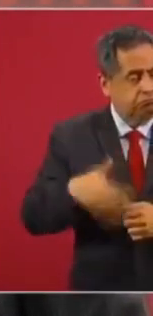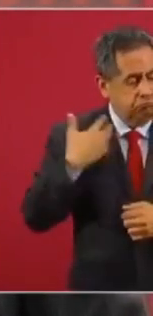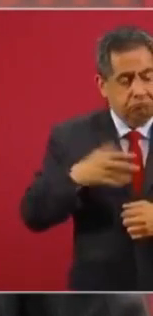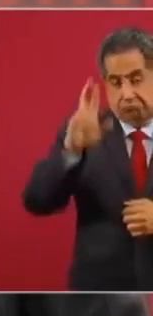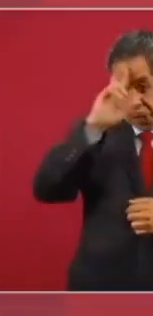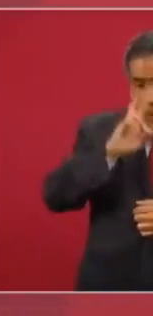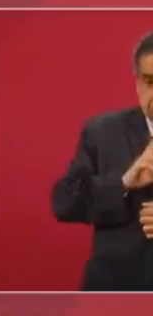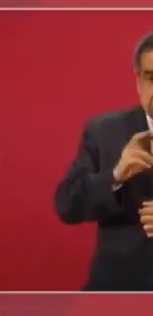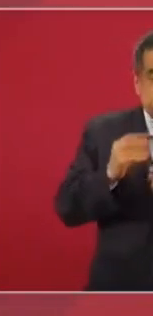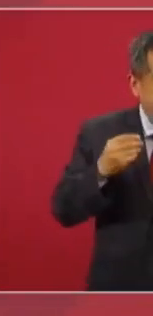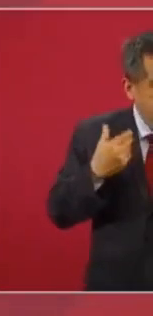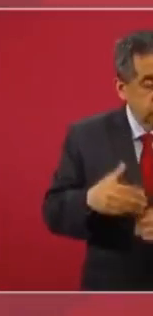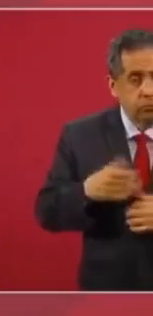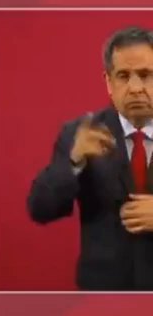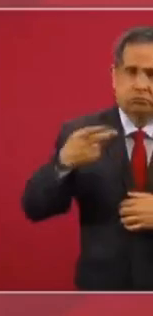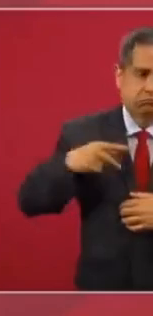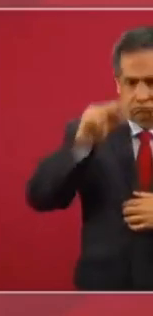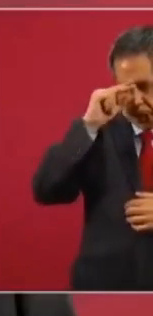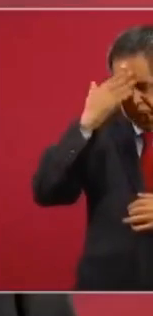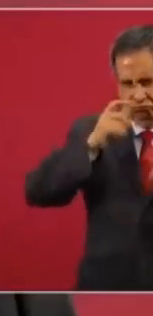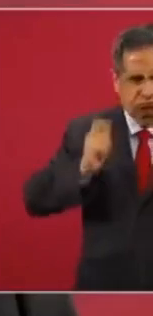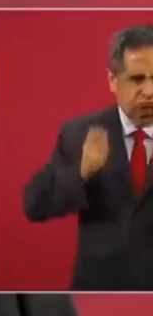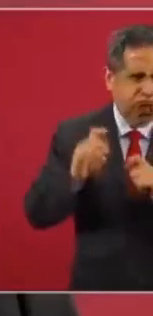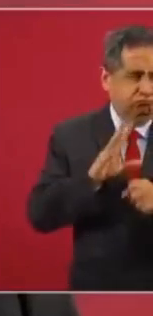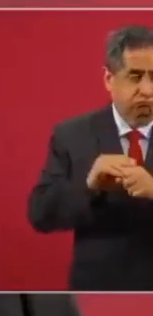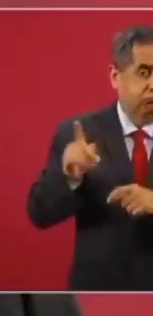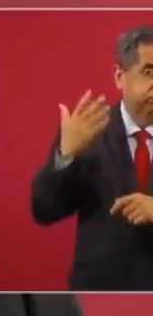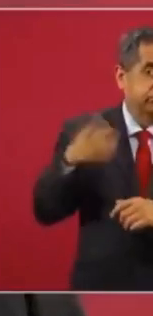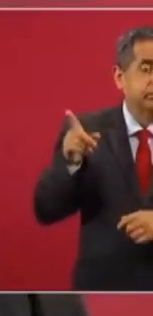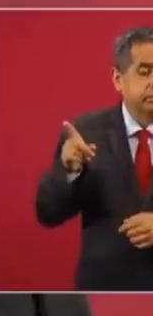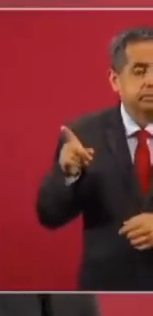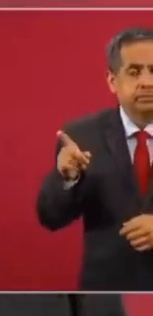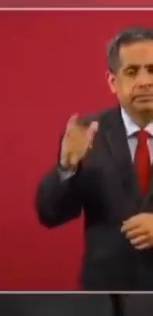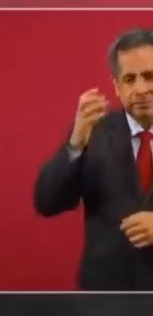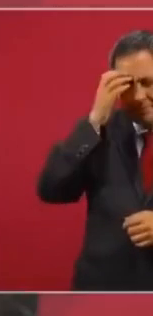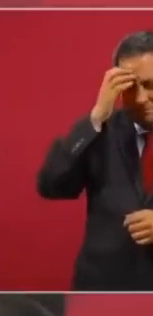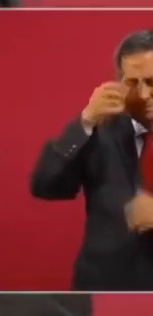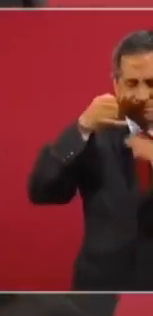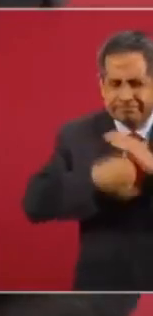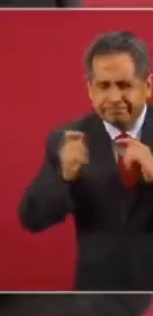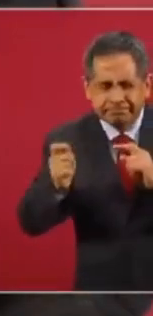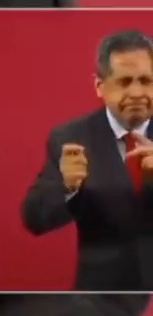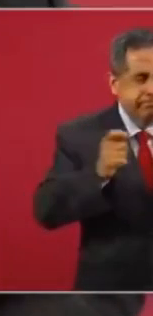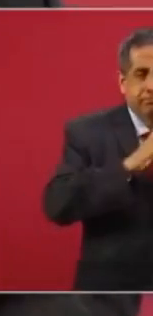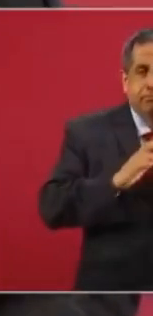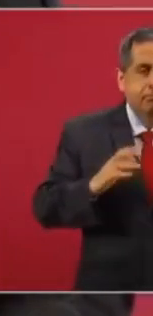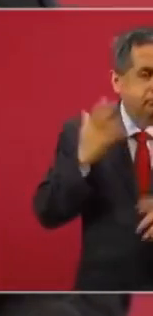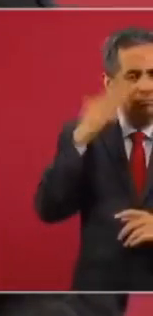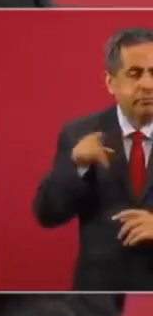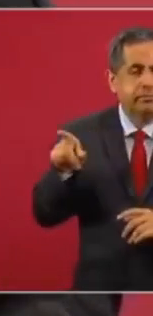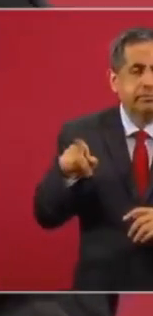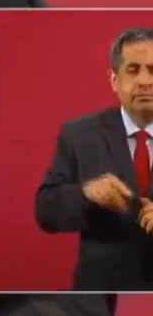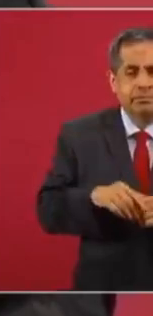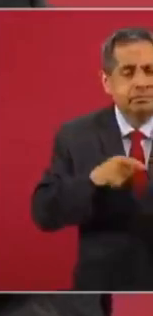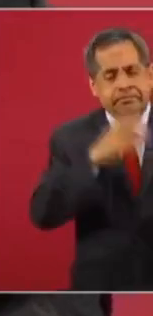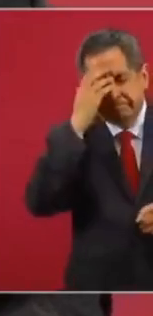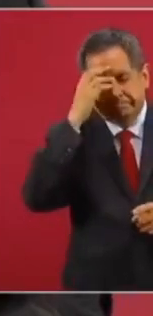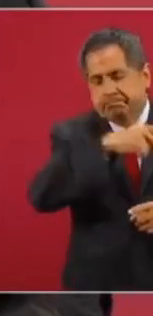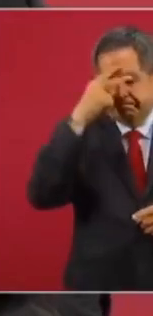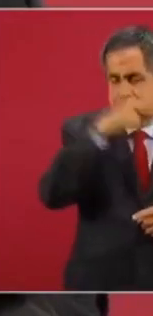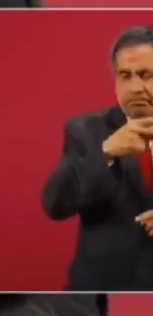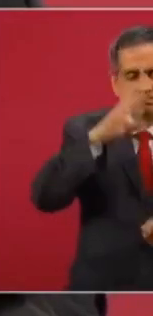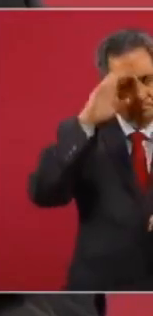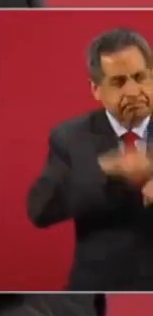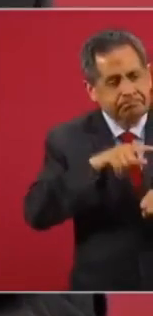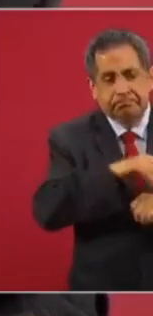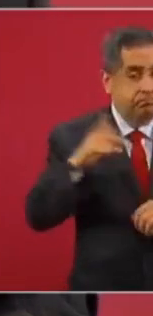respetuoso, es una gente preparada que conoce mucho de México, de